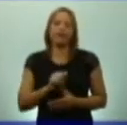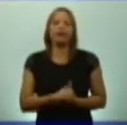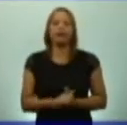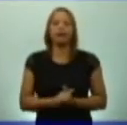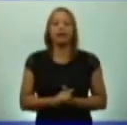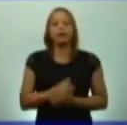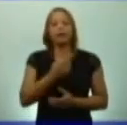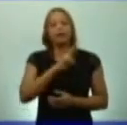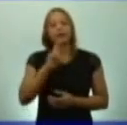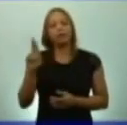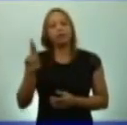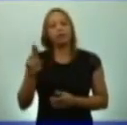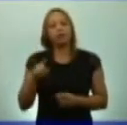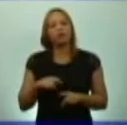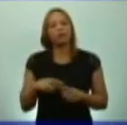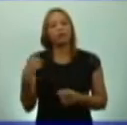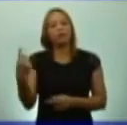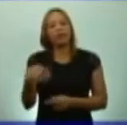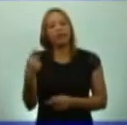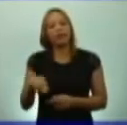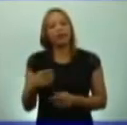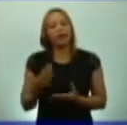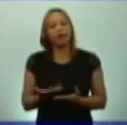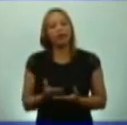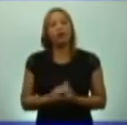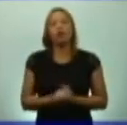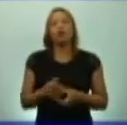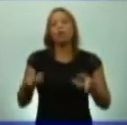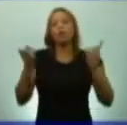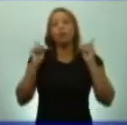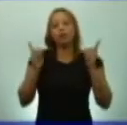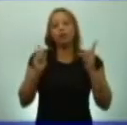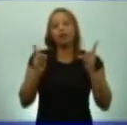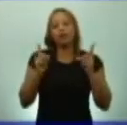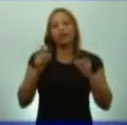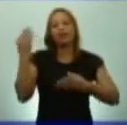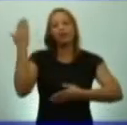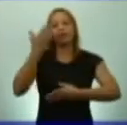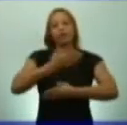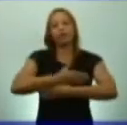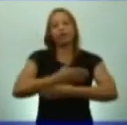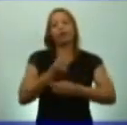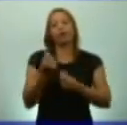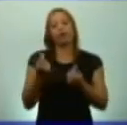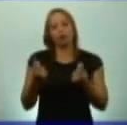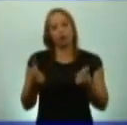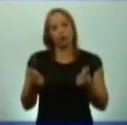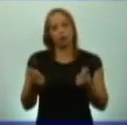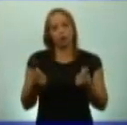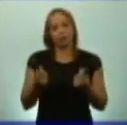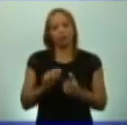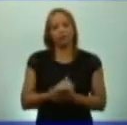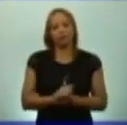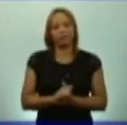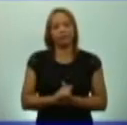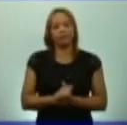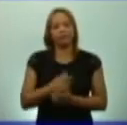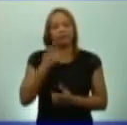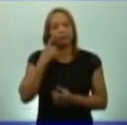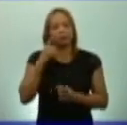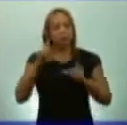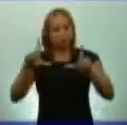revolución. Practicaron una política de bloqueo económico. Vamos a observar en